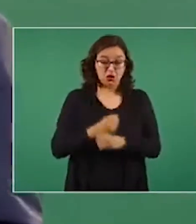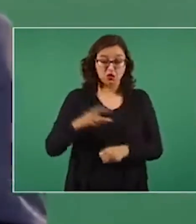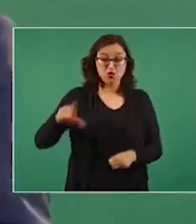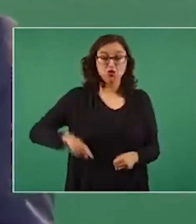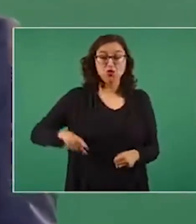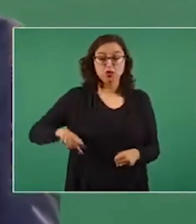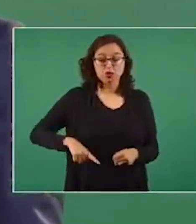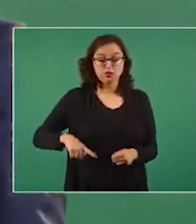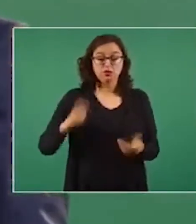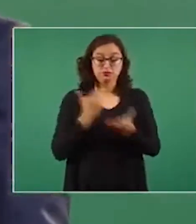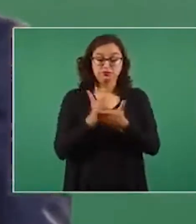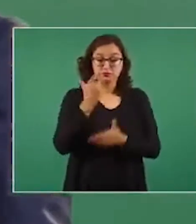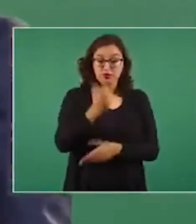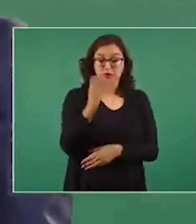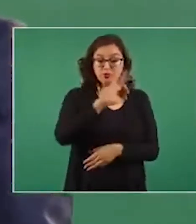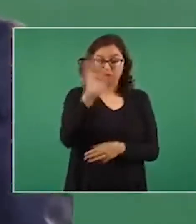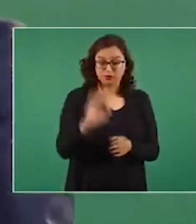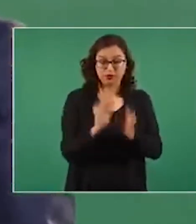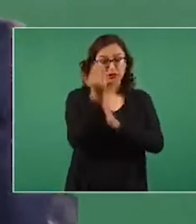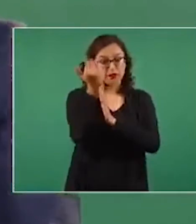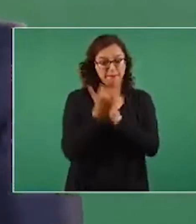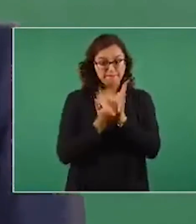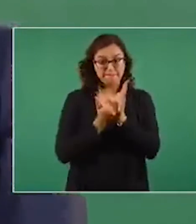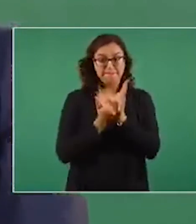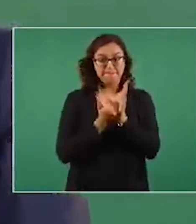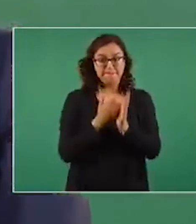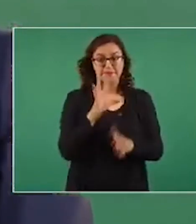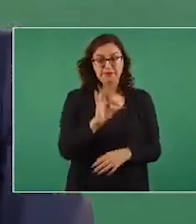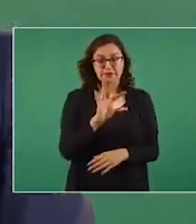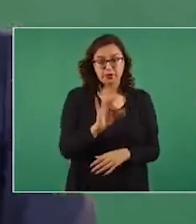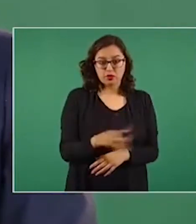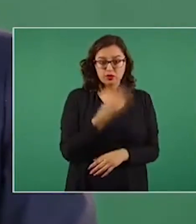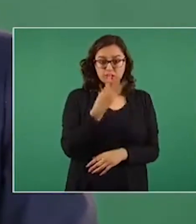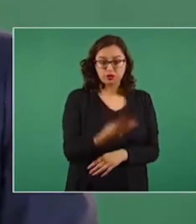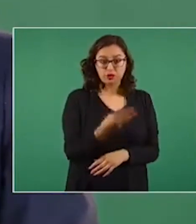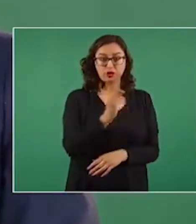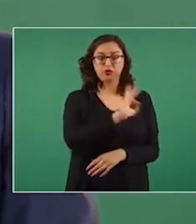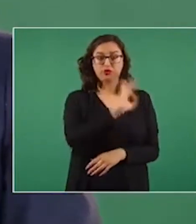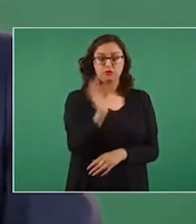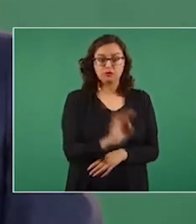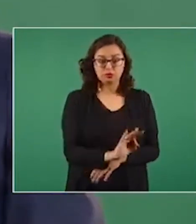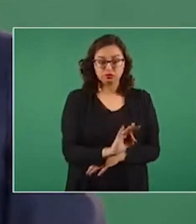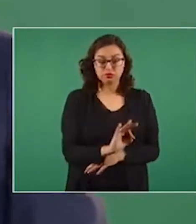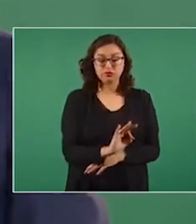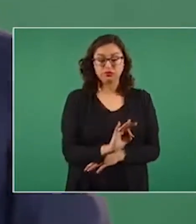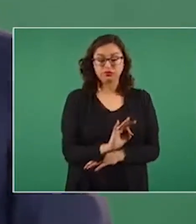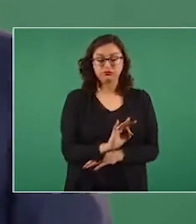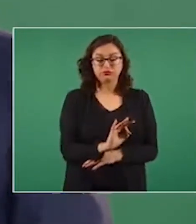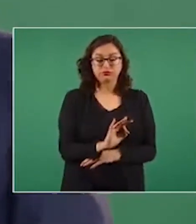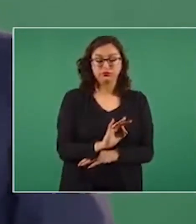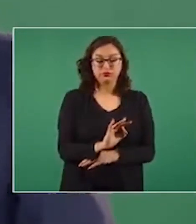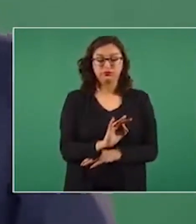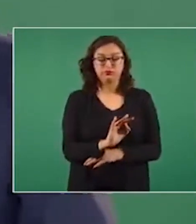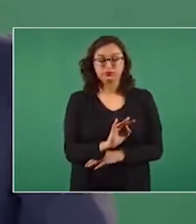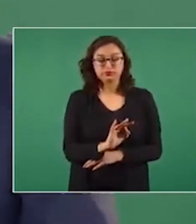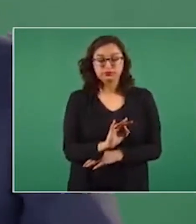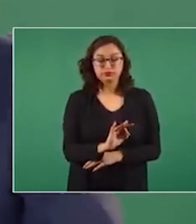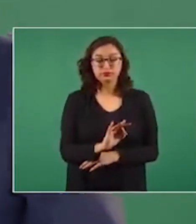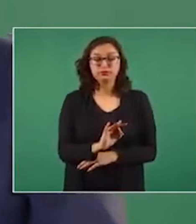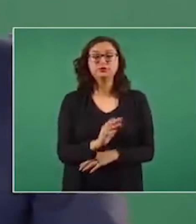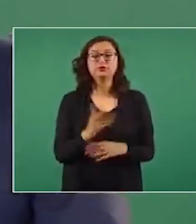bajamos el porcentaje a 44% del pib este